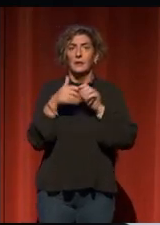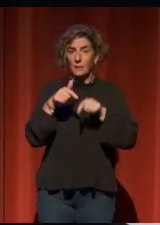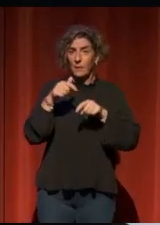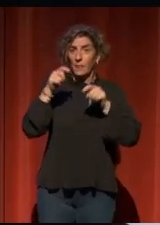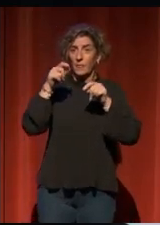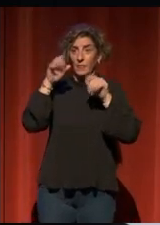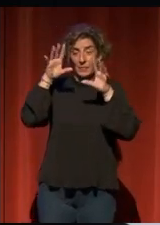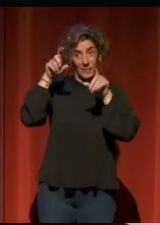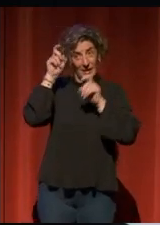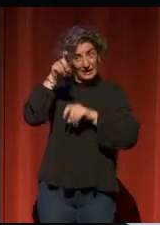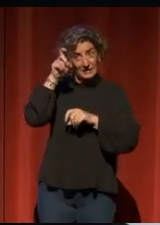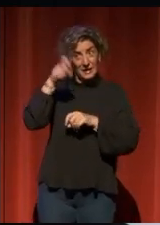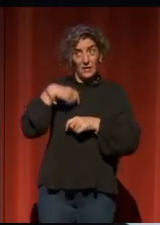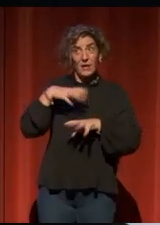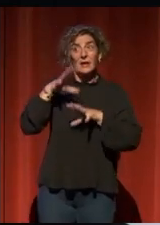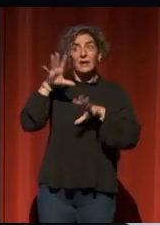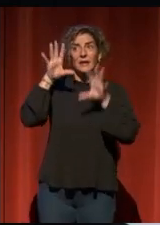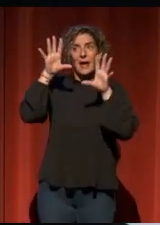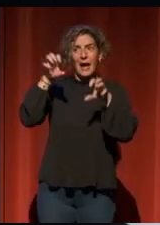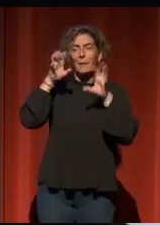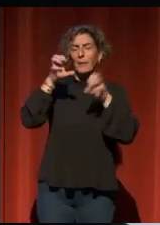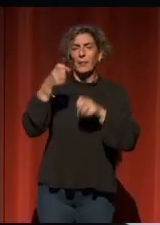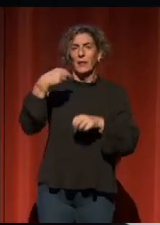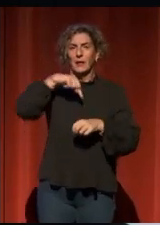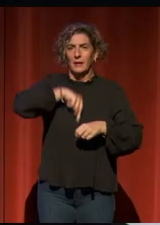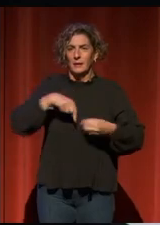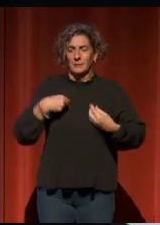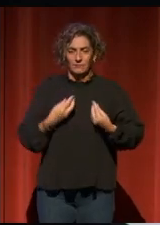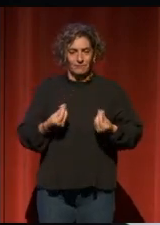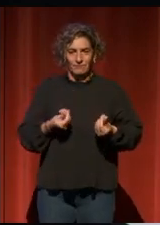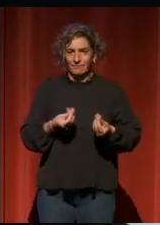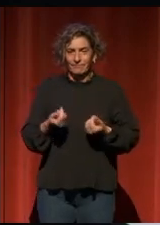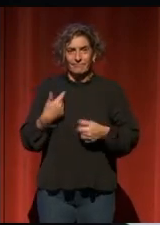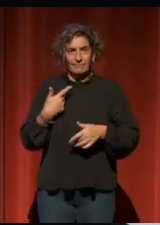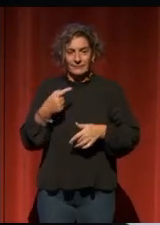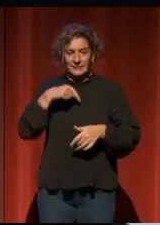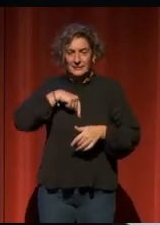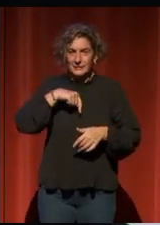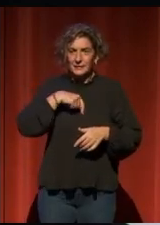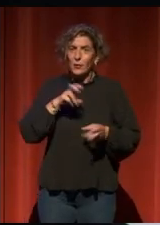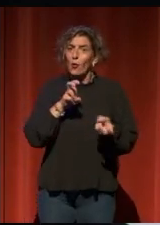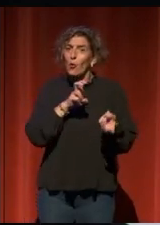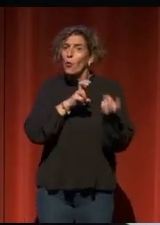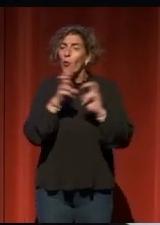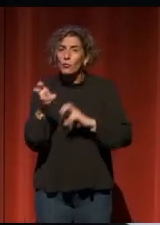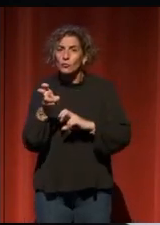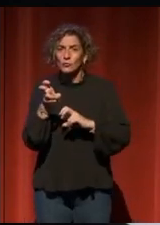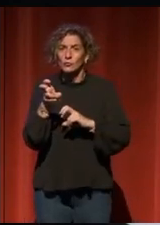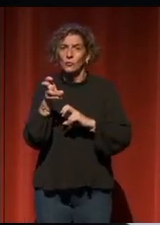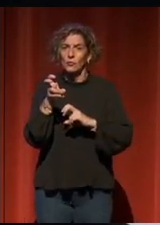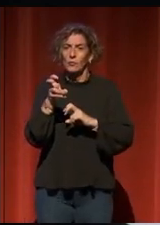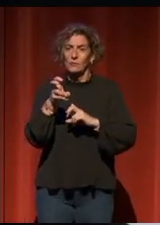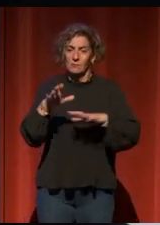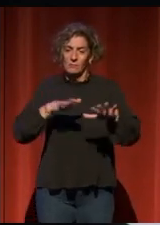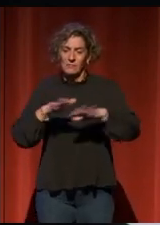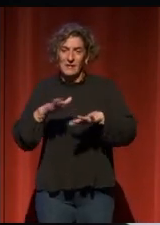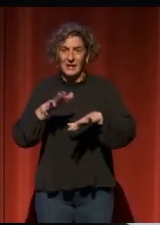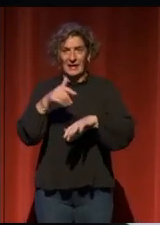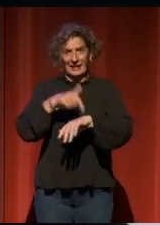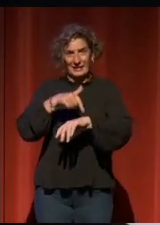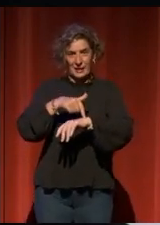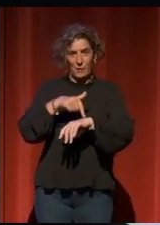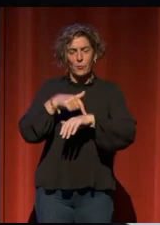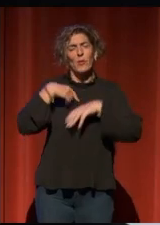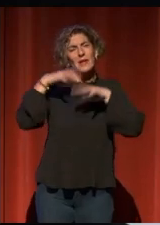esta: aprender a percibir otra forma de tiempo, advertir unos gestos